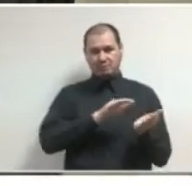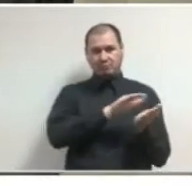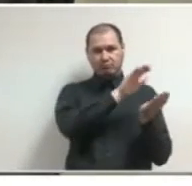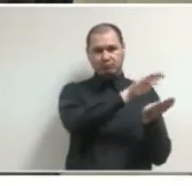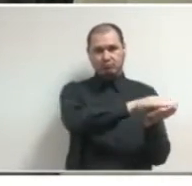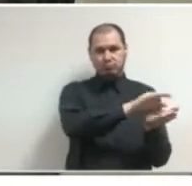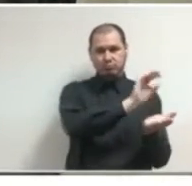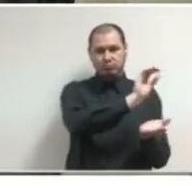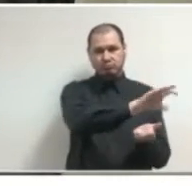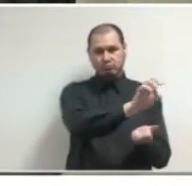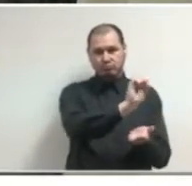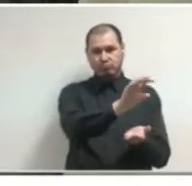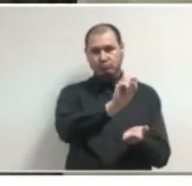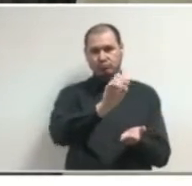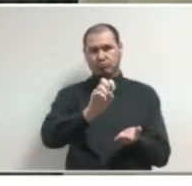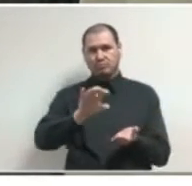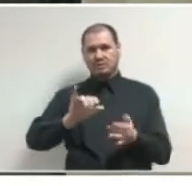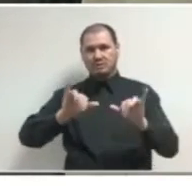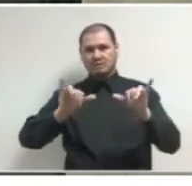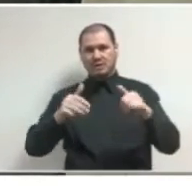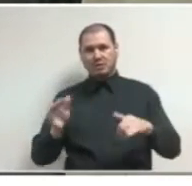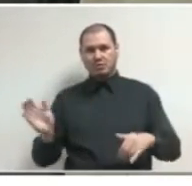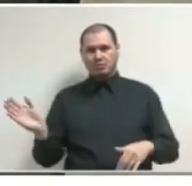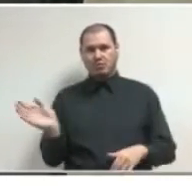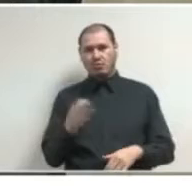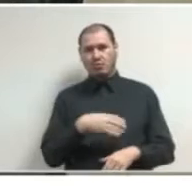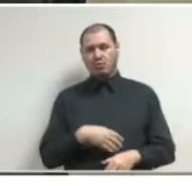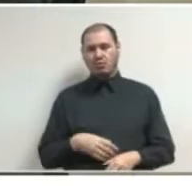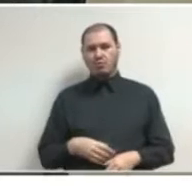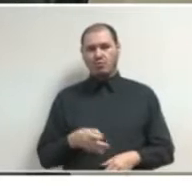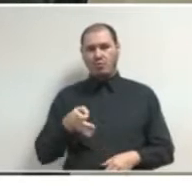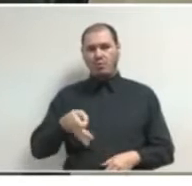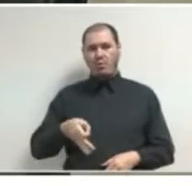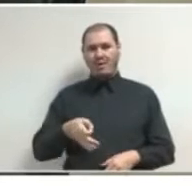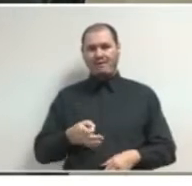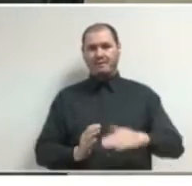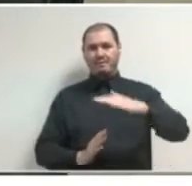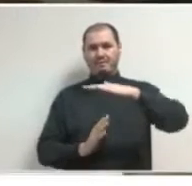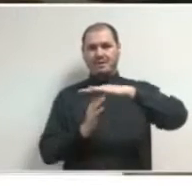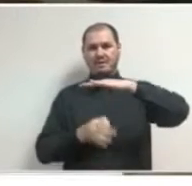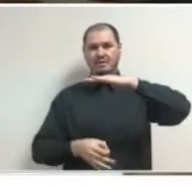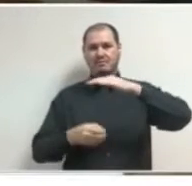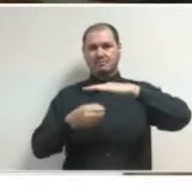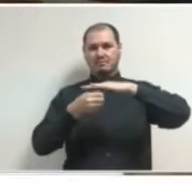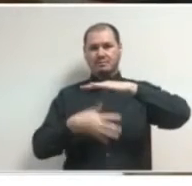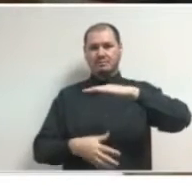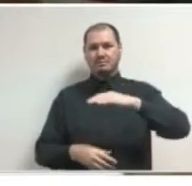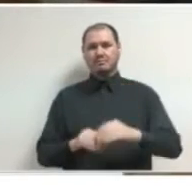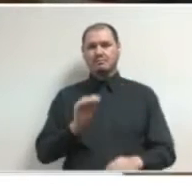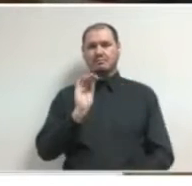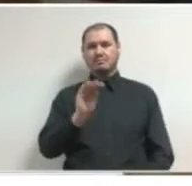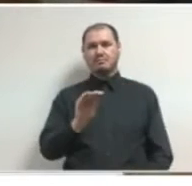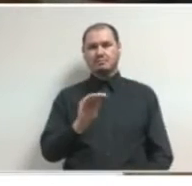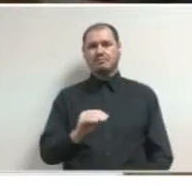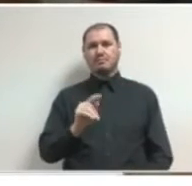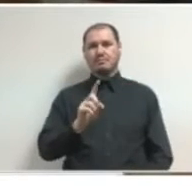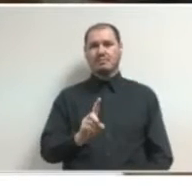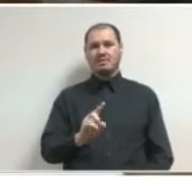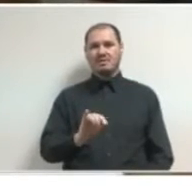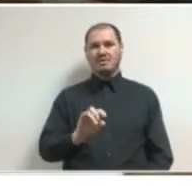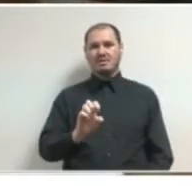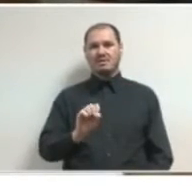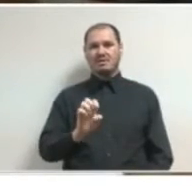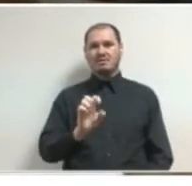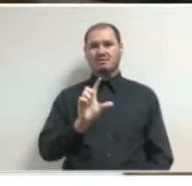PM, ja, ya ñamo que está más oía, y curi con ambas eres, ja, ahí por amor, doctor César Dícel, oñe ese con va